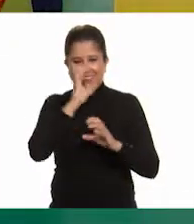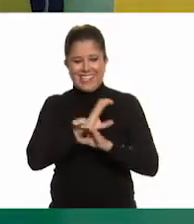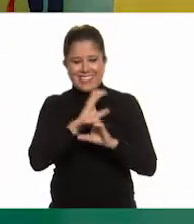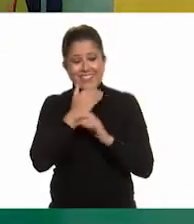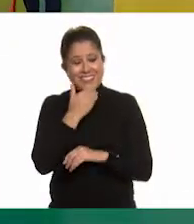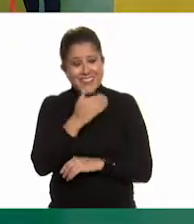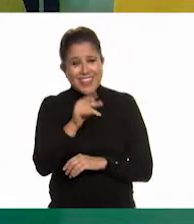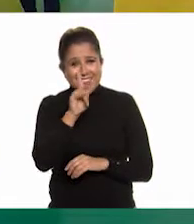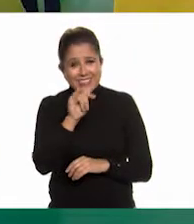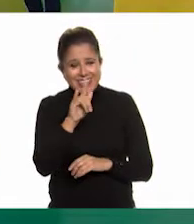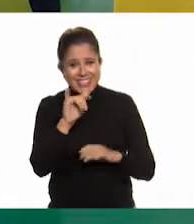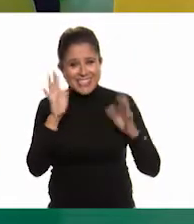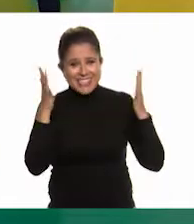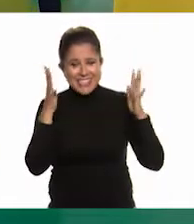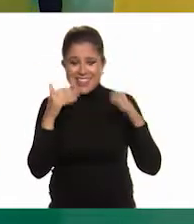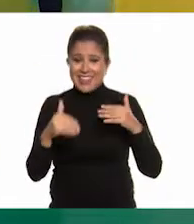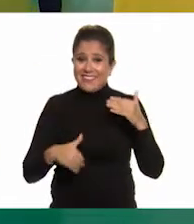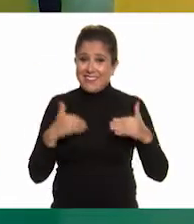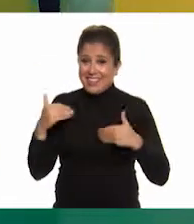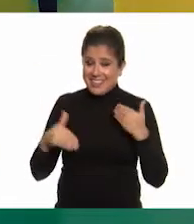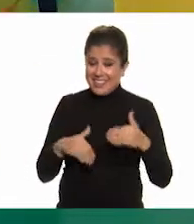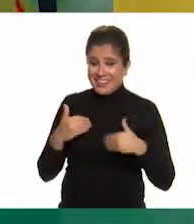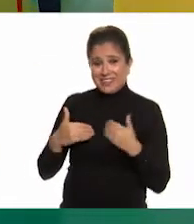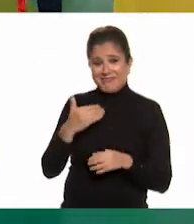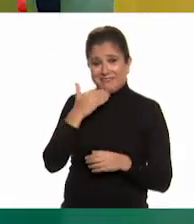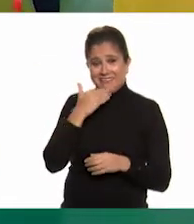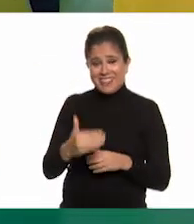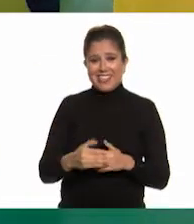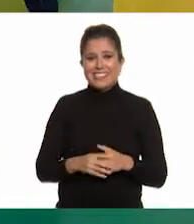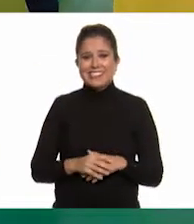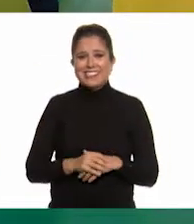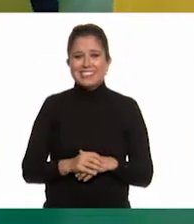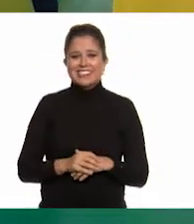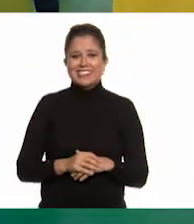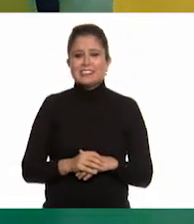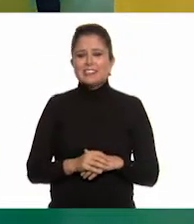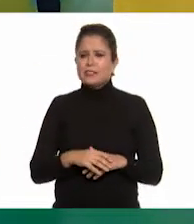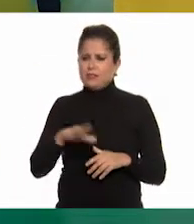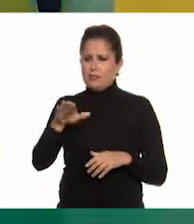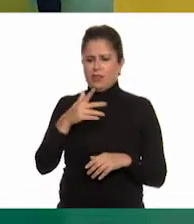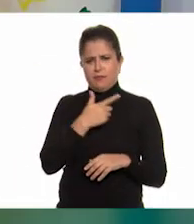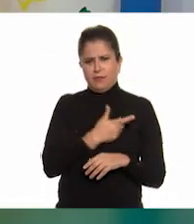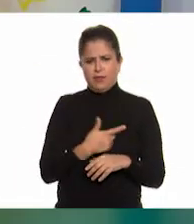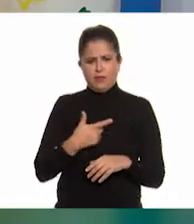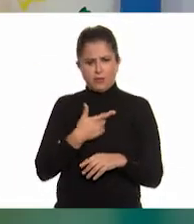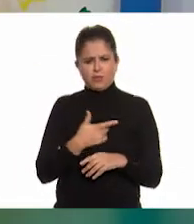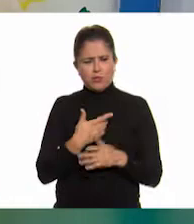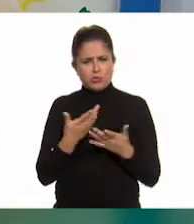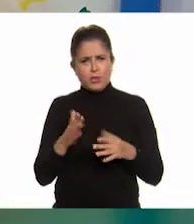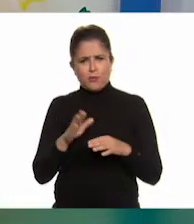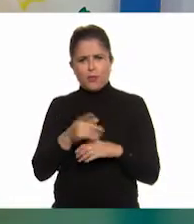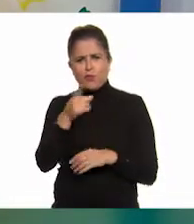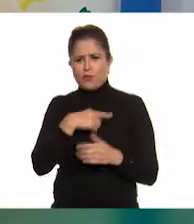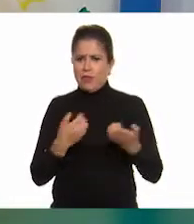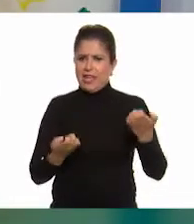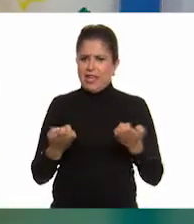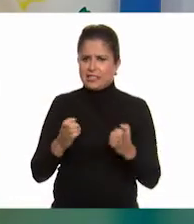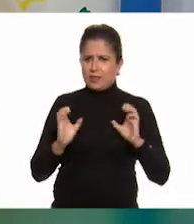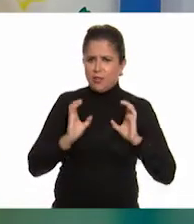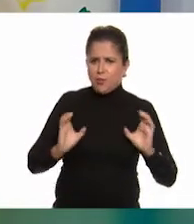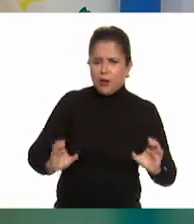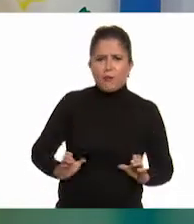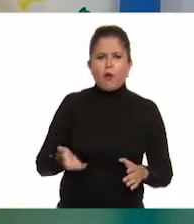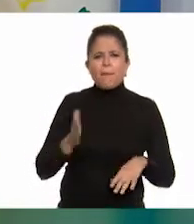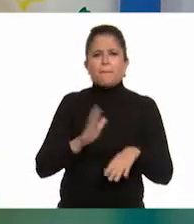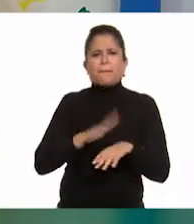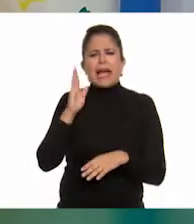Pili. Pero está muy divertido. Está muy divertido. Oye, me gusta porque ejercita nuestro cuerpo. ¿Qué más,